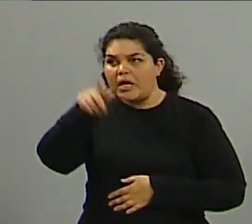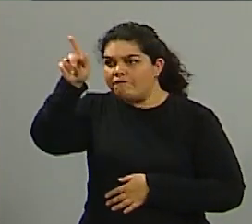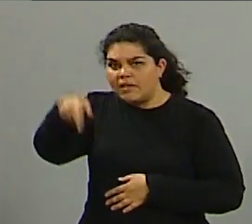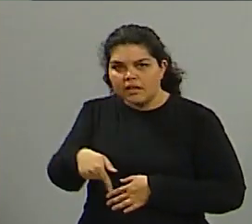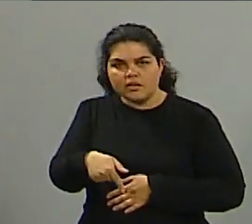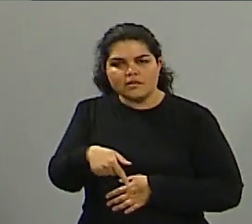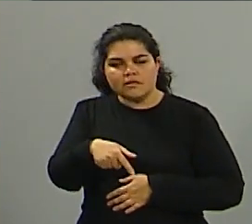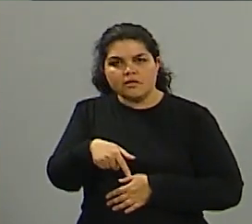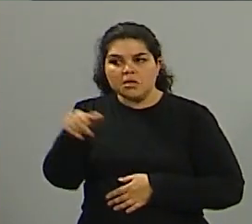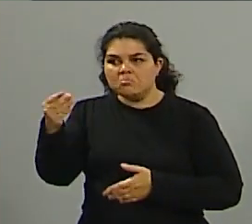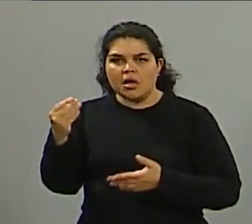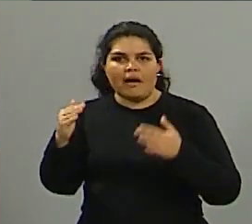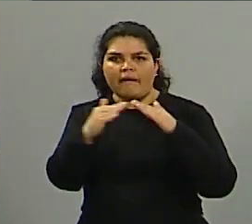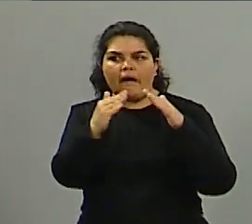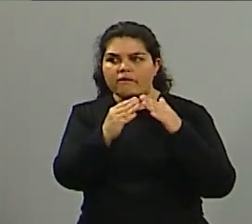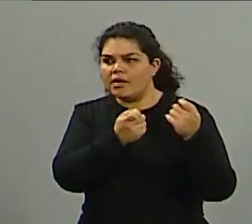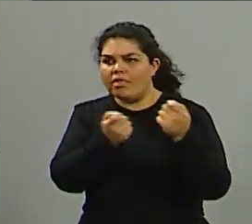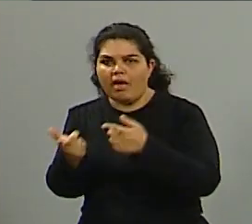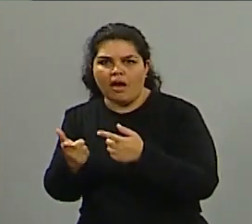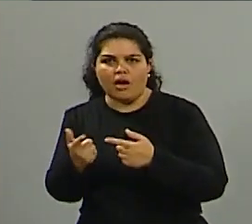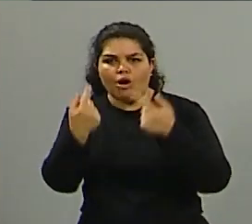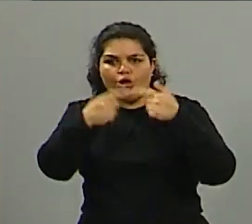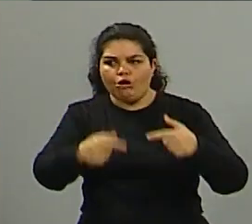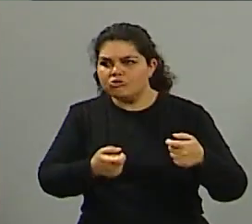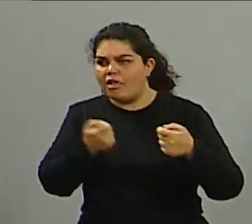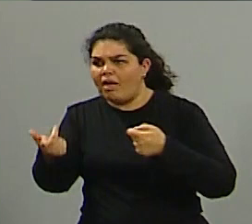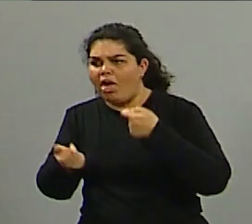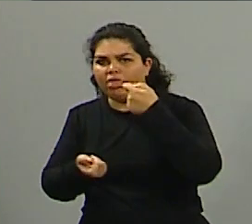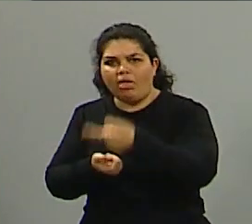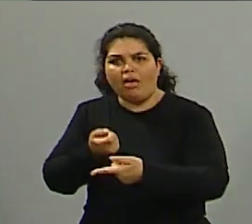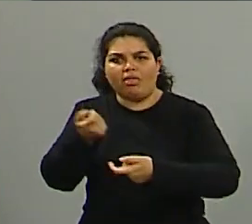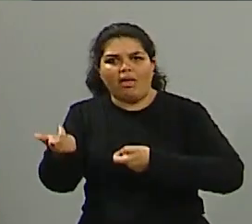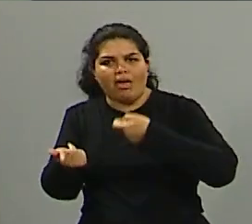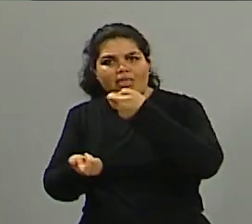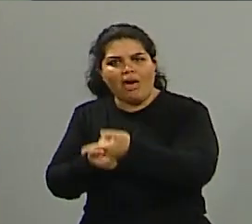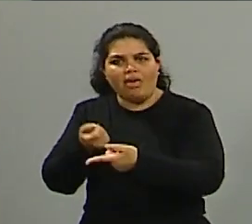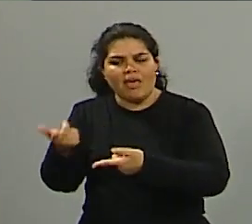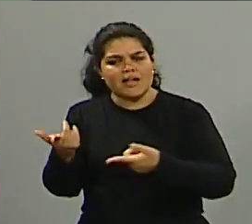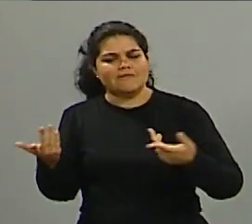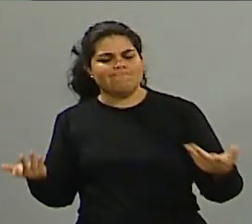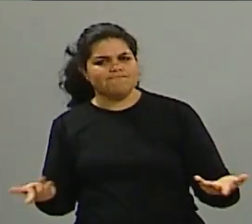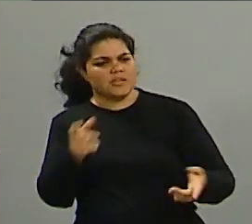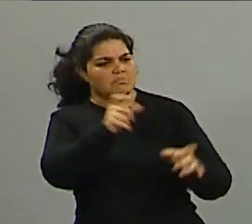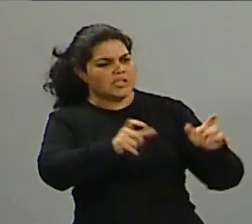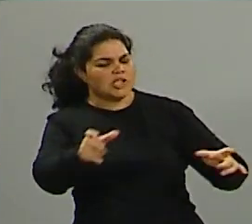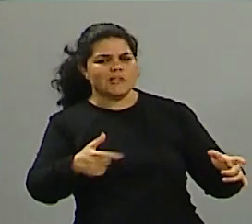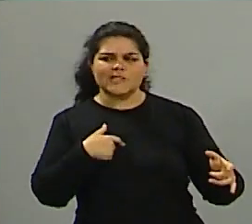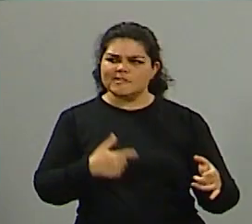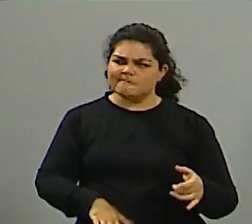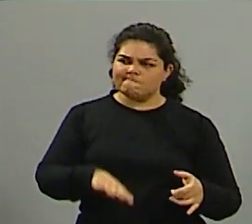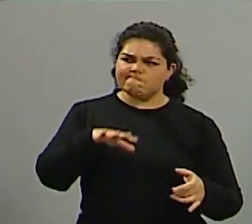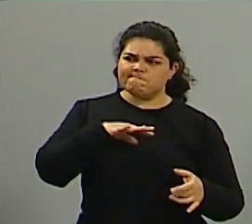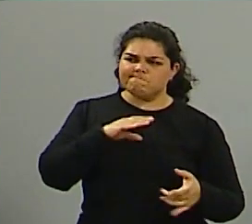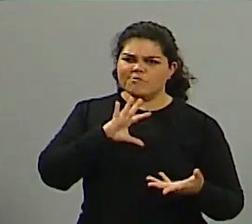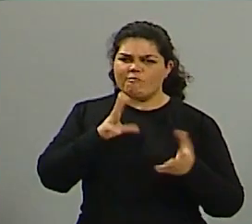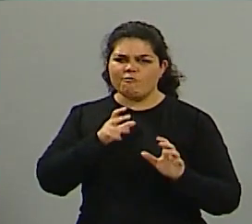una situación que es tremenda. Creo que a él le habían anticipado que realmente los recursos eran limitados, pero nunca pensó que